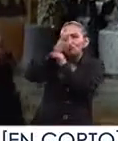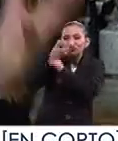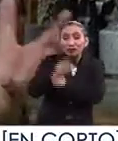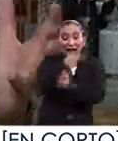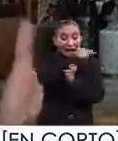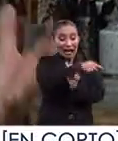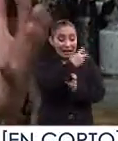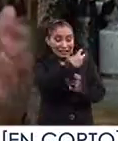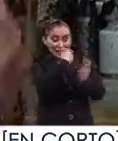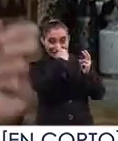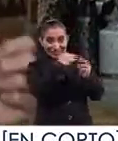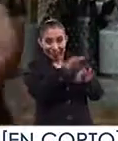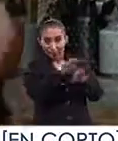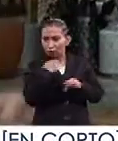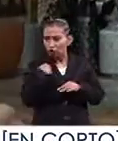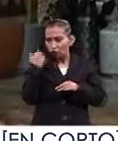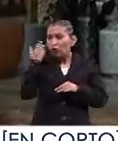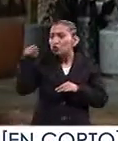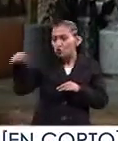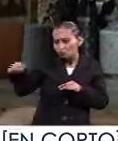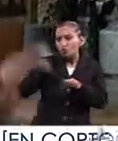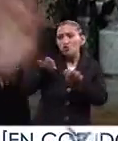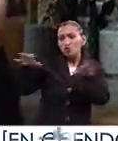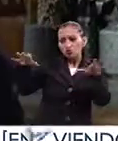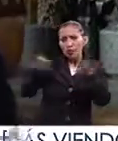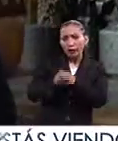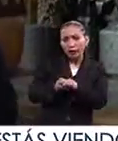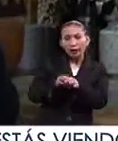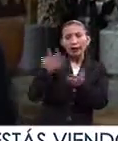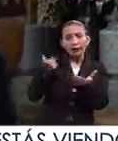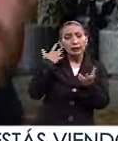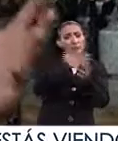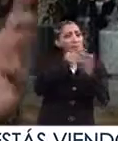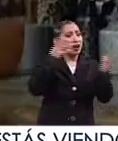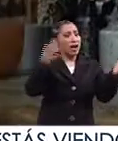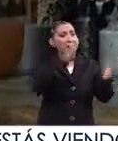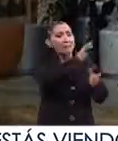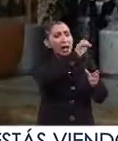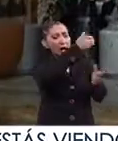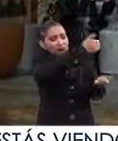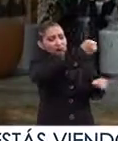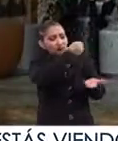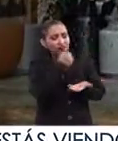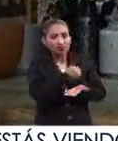Él, al ver mi trabajo, me dijo, yo quiero trabajar contigo. Consiguió una enorme beca